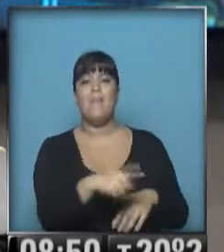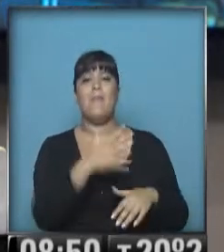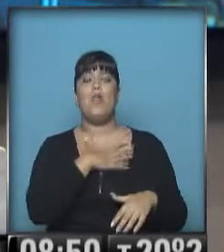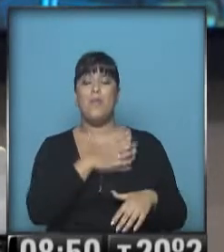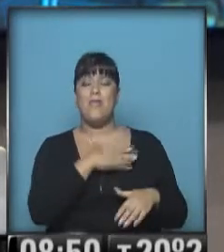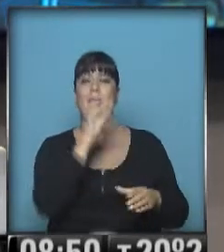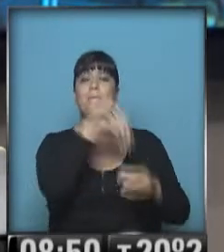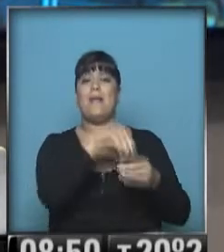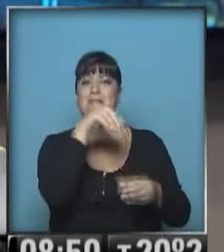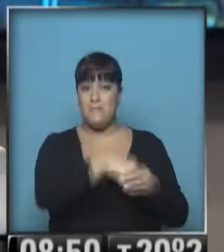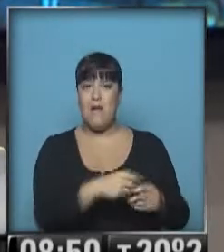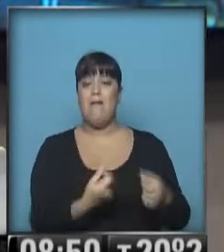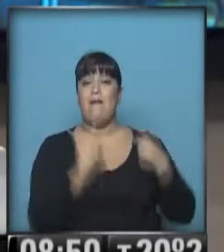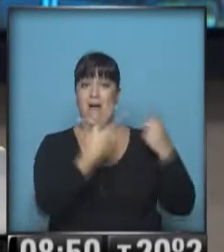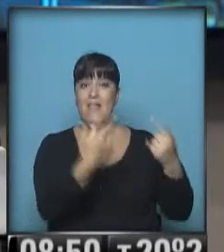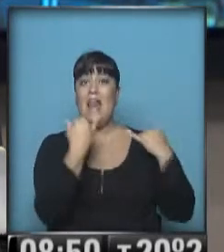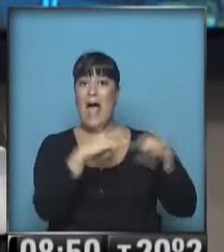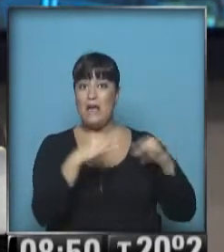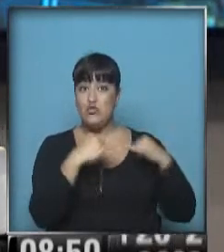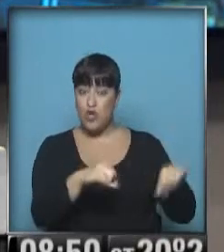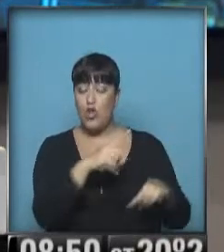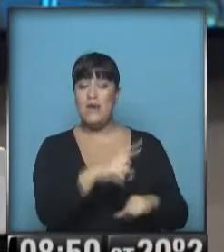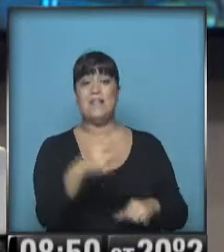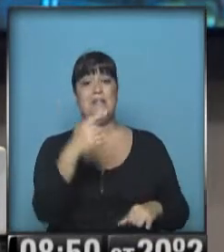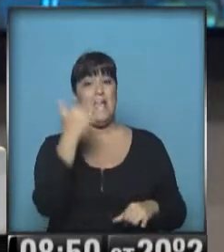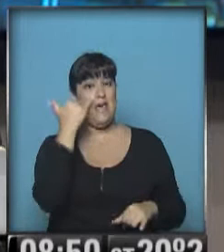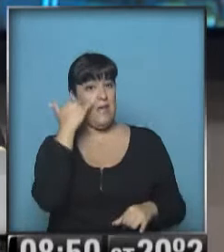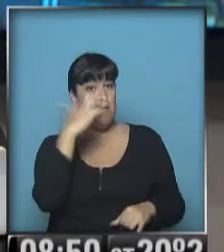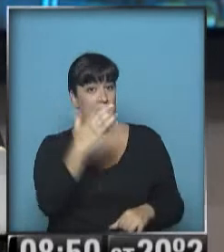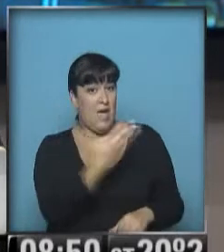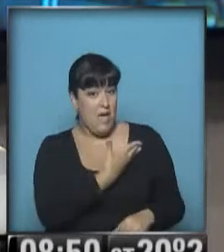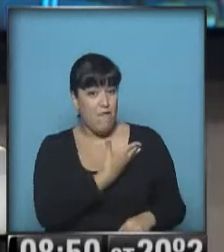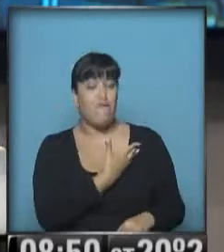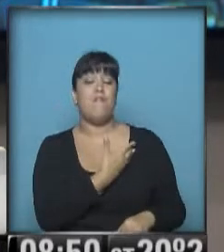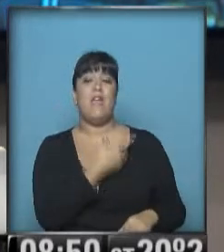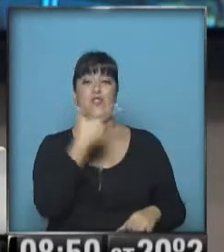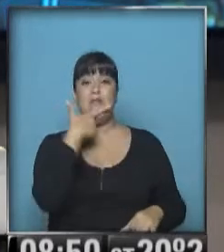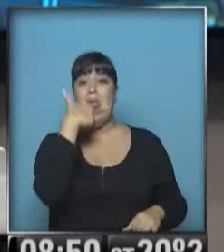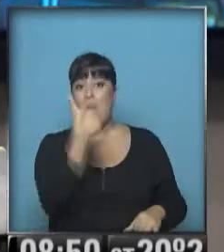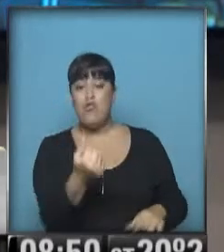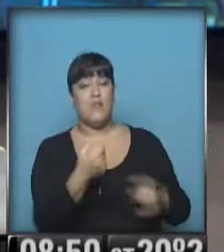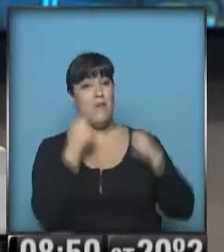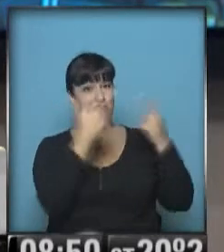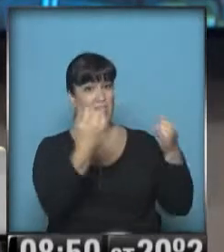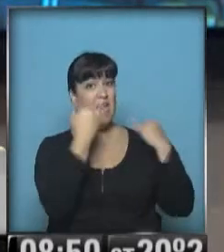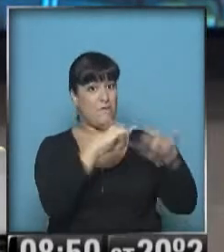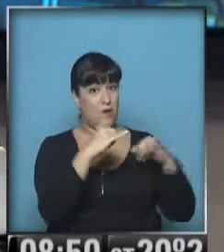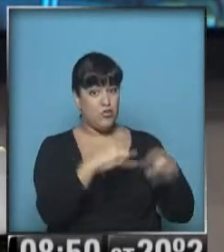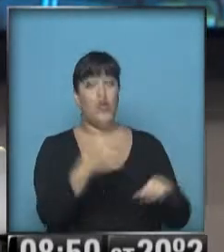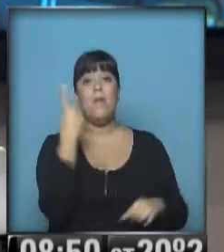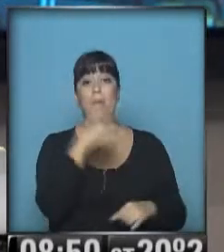iban a recibir acciones de la empresa yacimientos petrolíferos fiscales sociedad anónima y han pasado 20 años